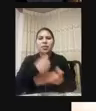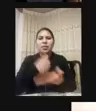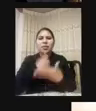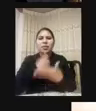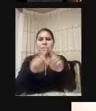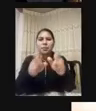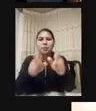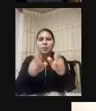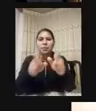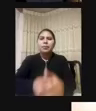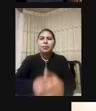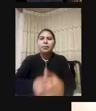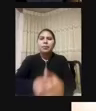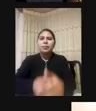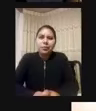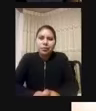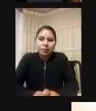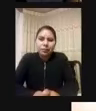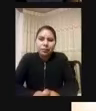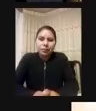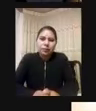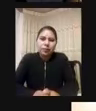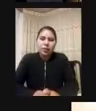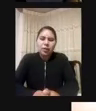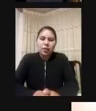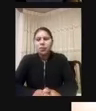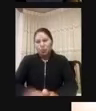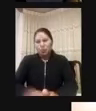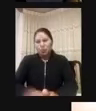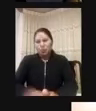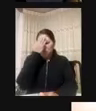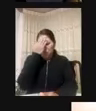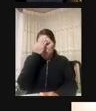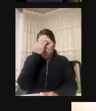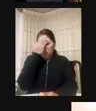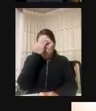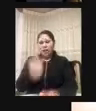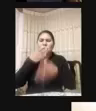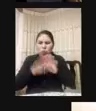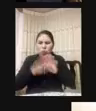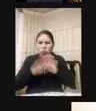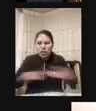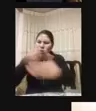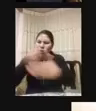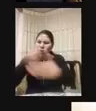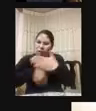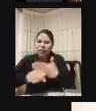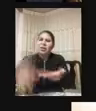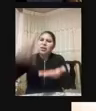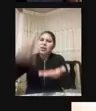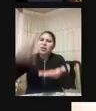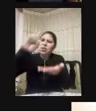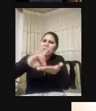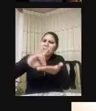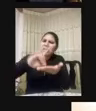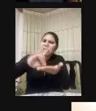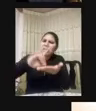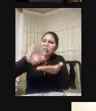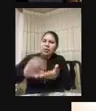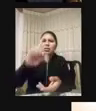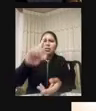Reiteramos la pregunta, nos dice, ¿cuál es la causa de que un niño nazca con síndrome de Down? Bueno.